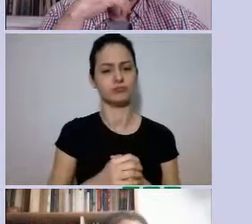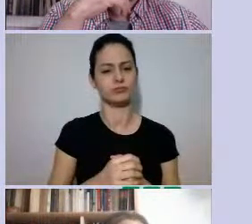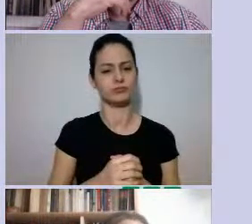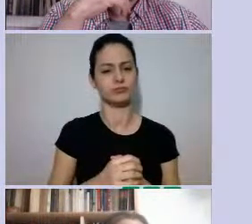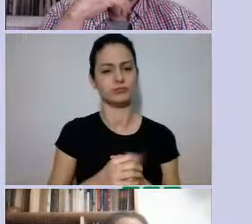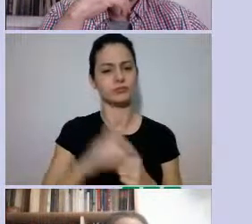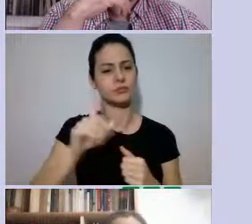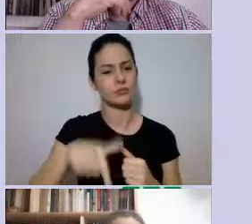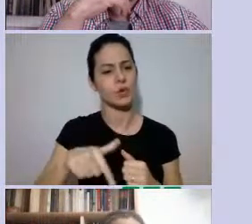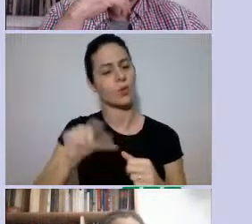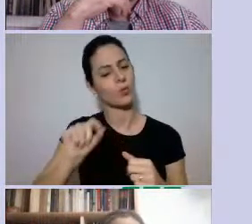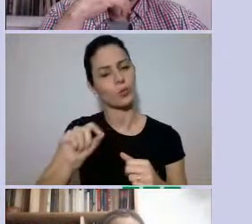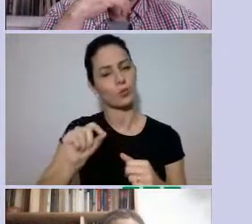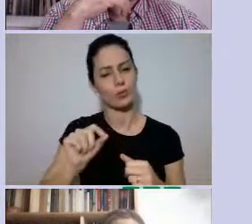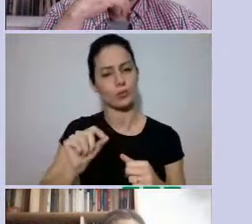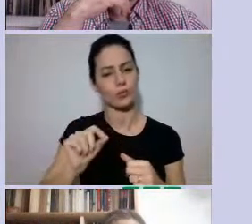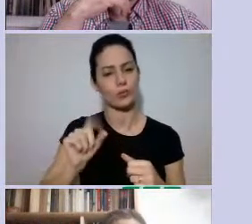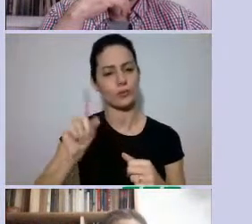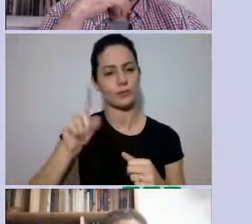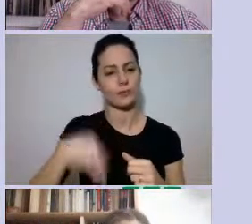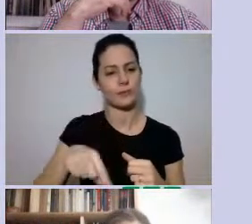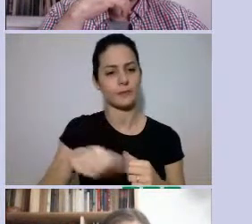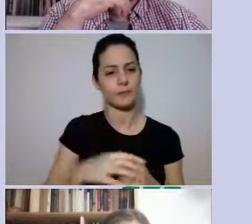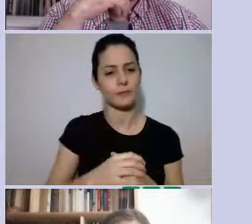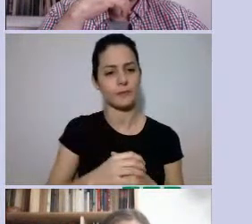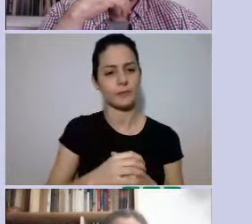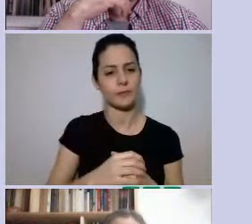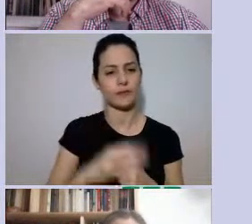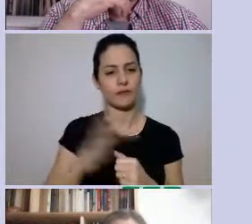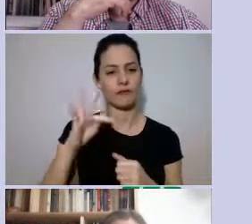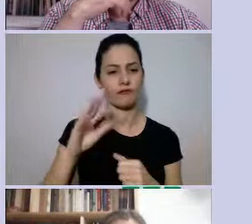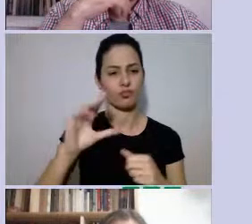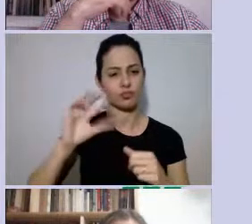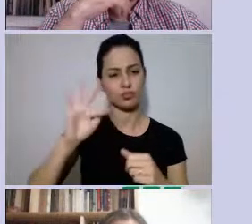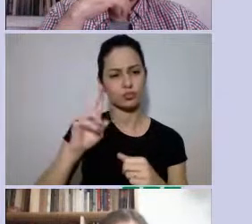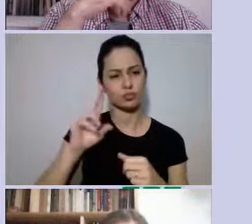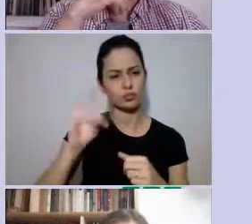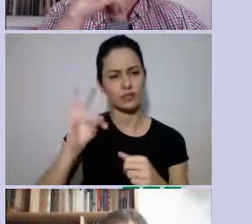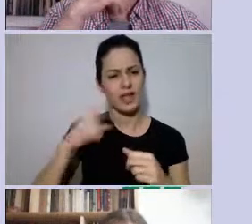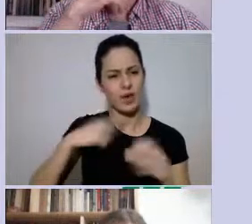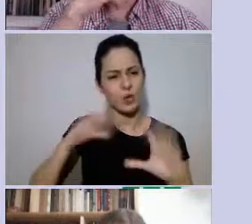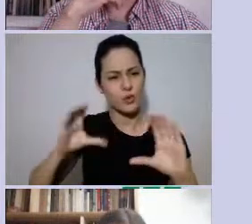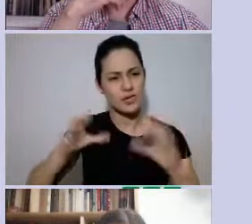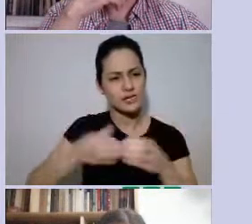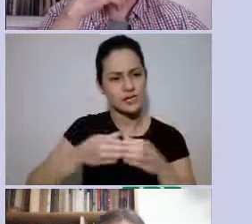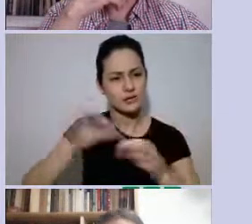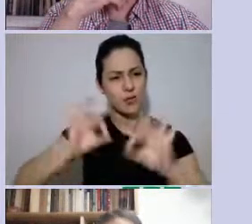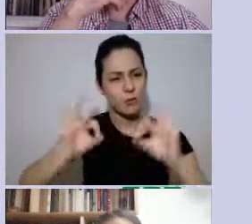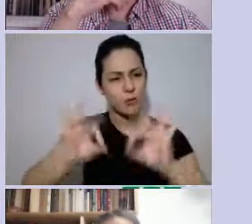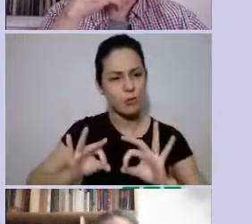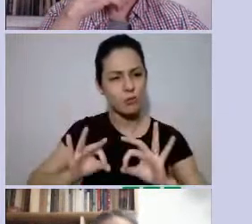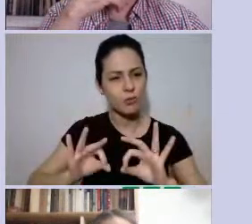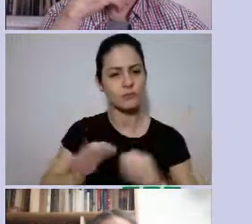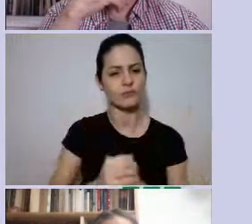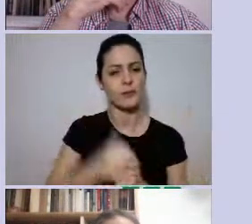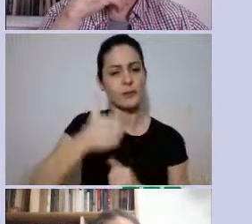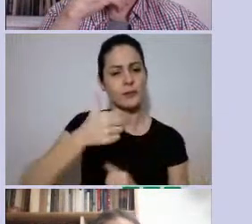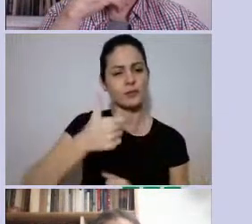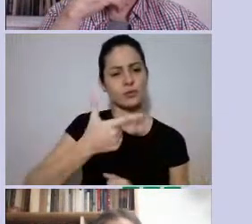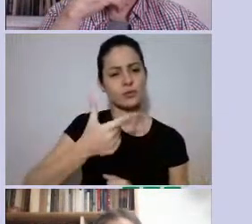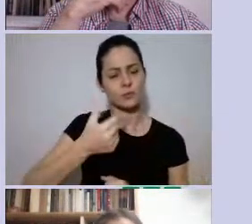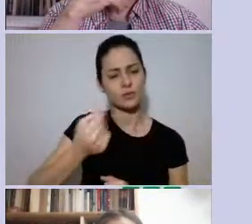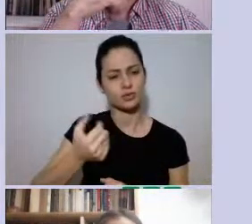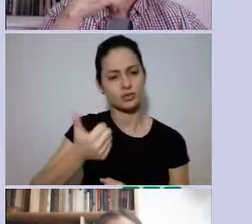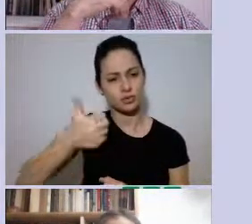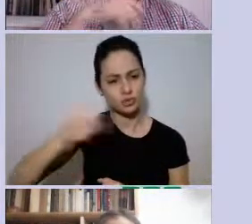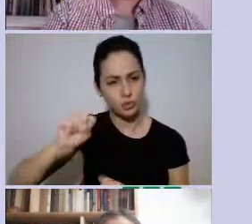teniendo incluso el apoyo de Slow Food, una organización, comida lenta, en el año 2018 por